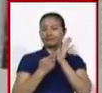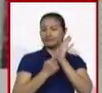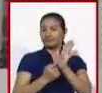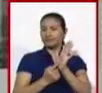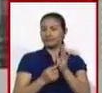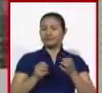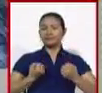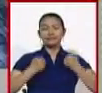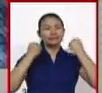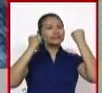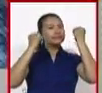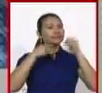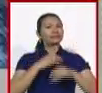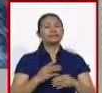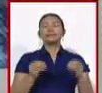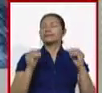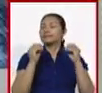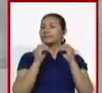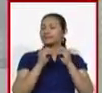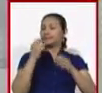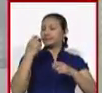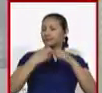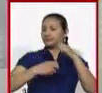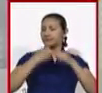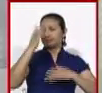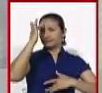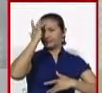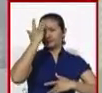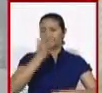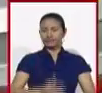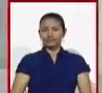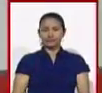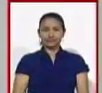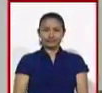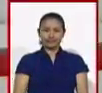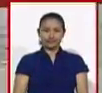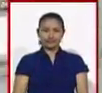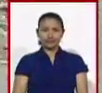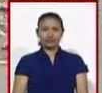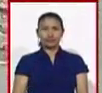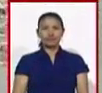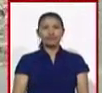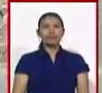revelan que el estrés es uno de los mayores factores de riesgo.